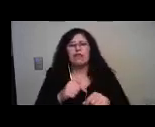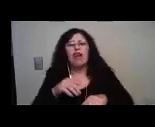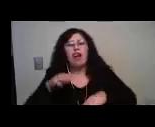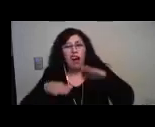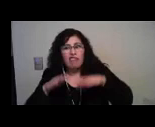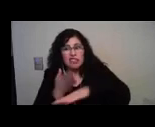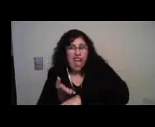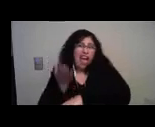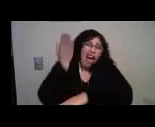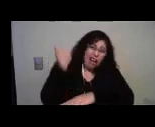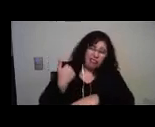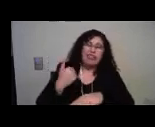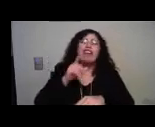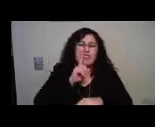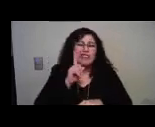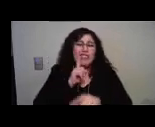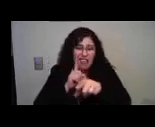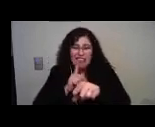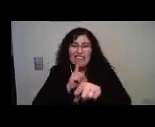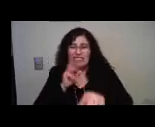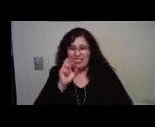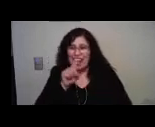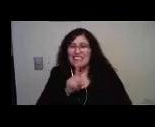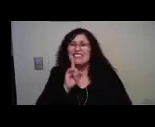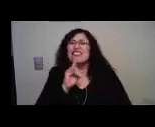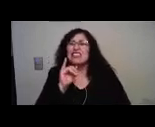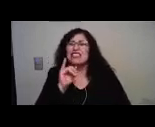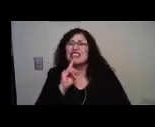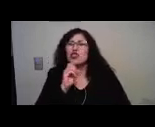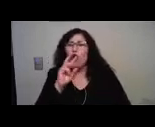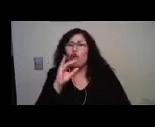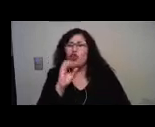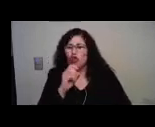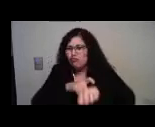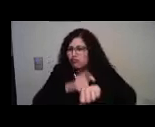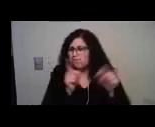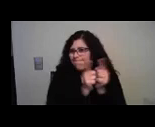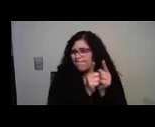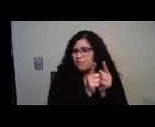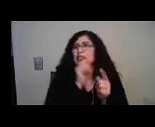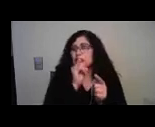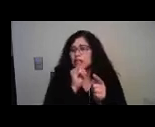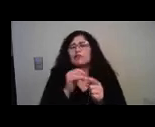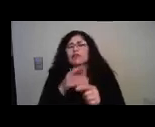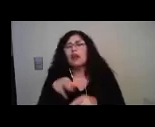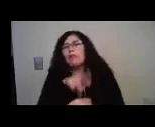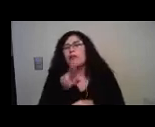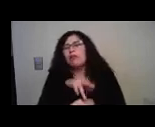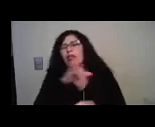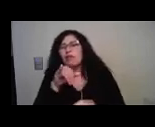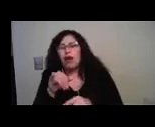Pero no se le da importancia, ¿ya? Ahora, particularmente se dice que